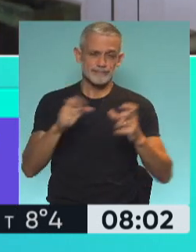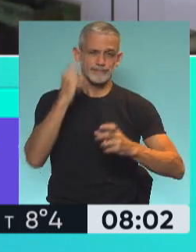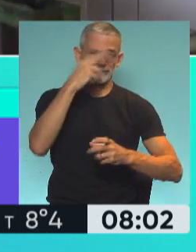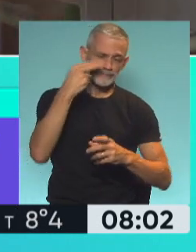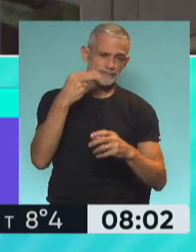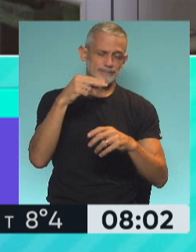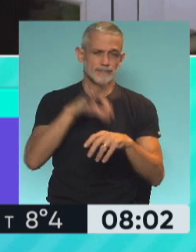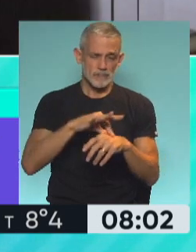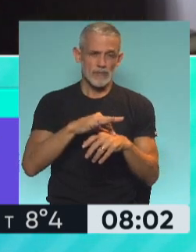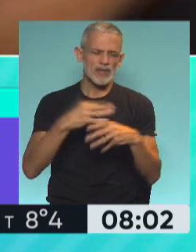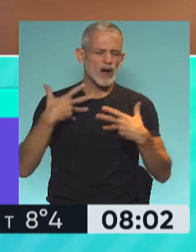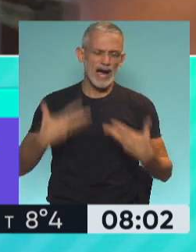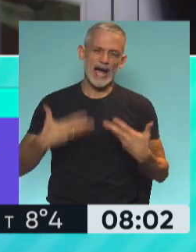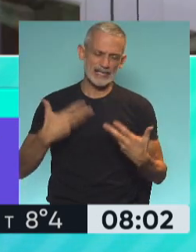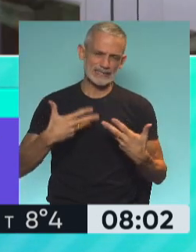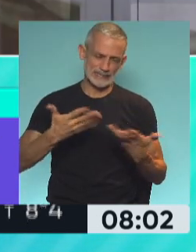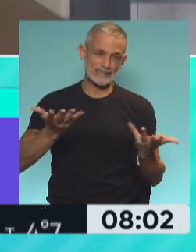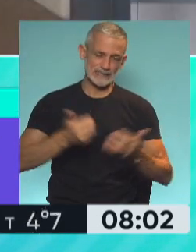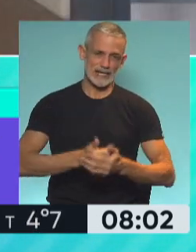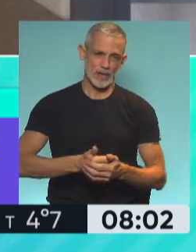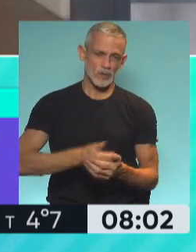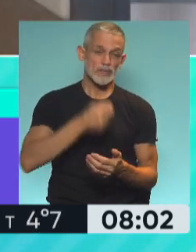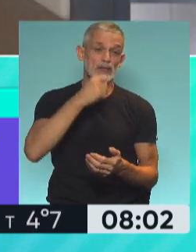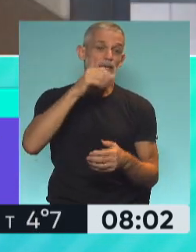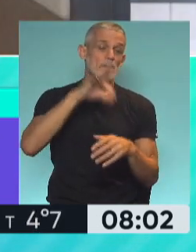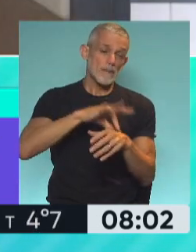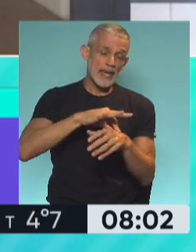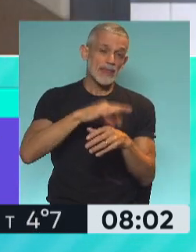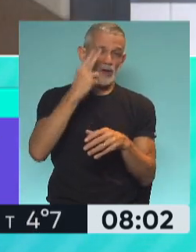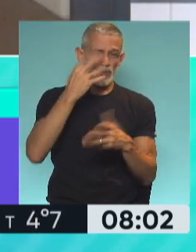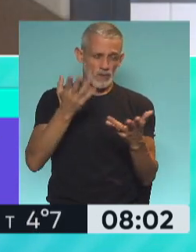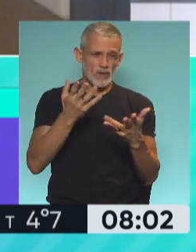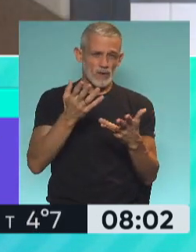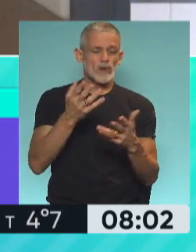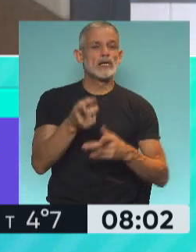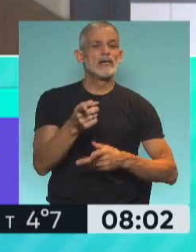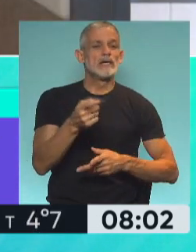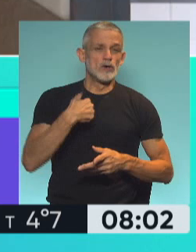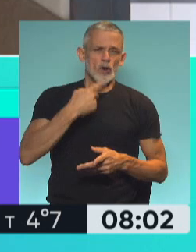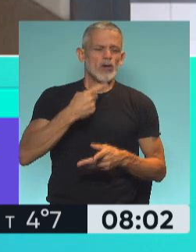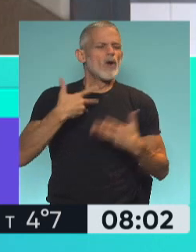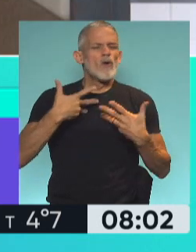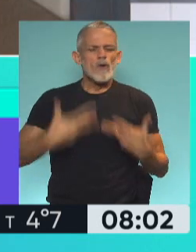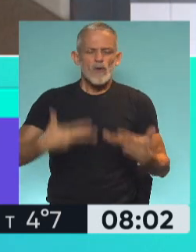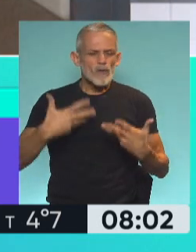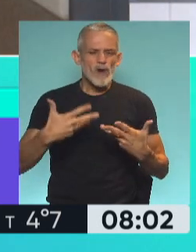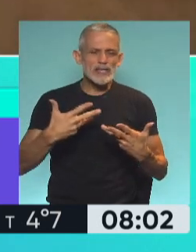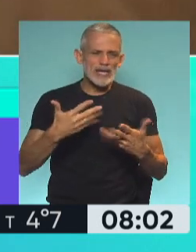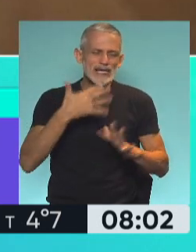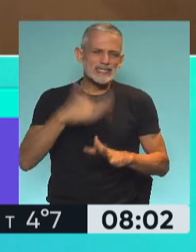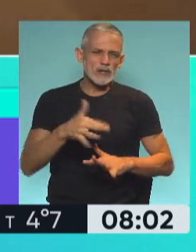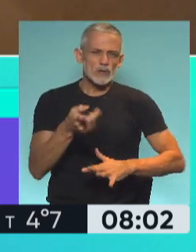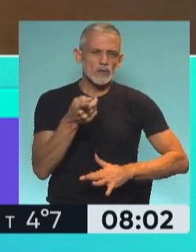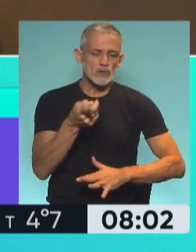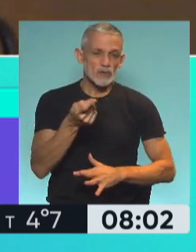El cansancio. fundamentalmente de fisiólogos y de médicos. Sí. Y como yo siempre digo, la fatiga es fácil de entender si uno piensa